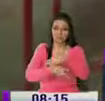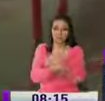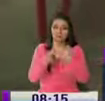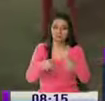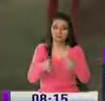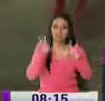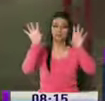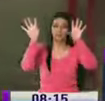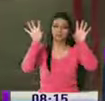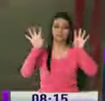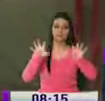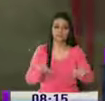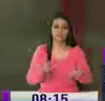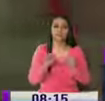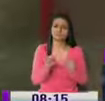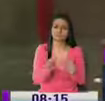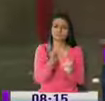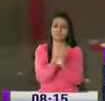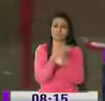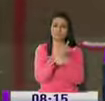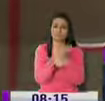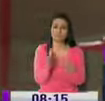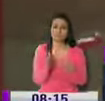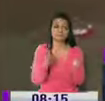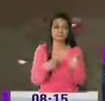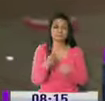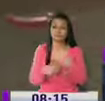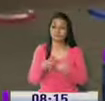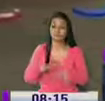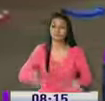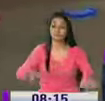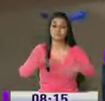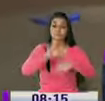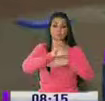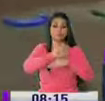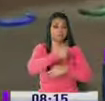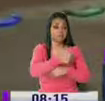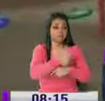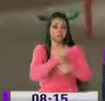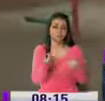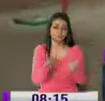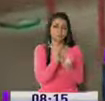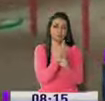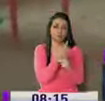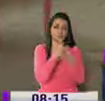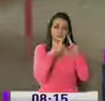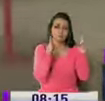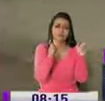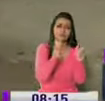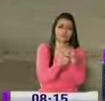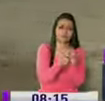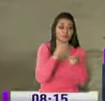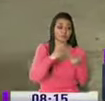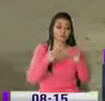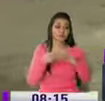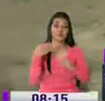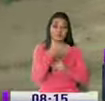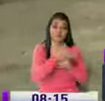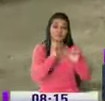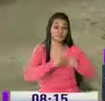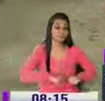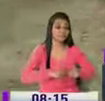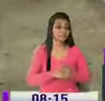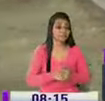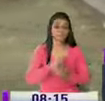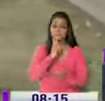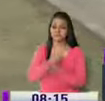una feria sustentable de productos que se comercializan aquí en el país, hecho por pequeños productores y a la cual la comunidad puede asistir.